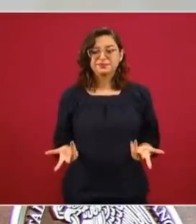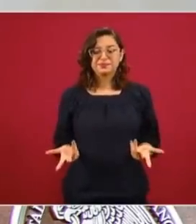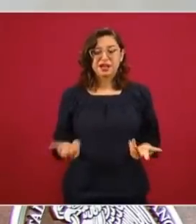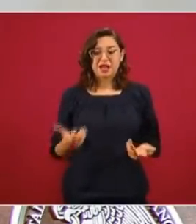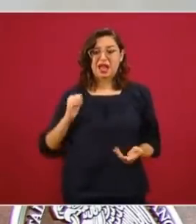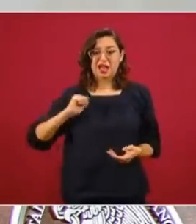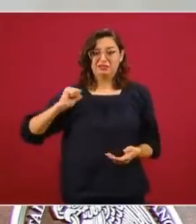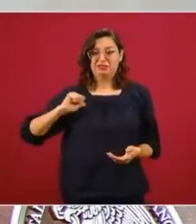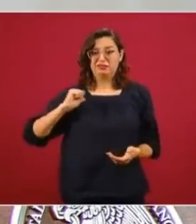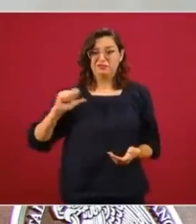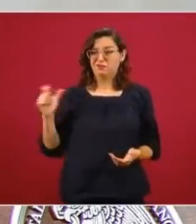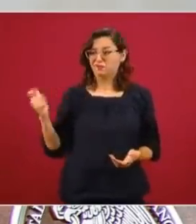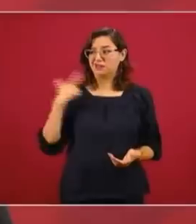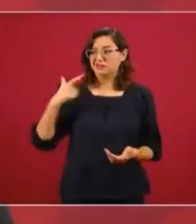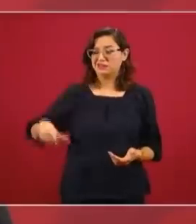cómo